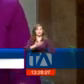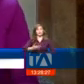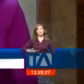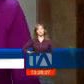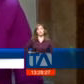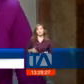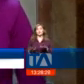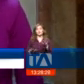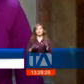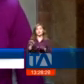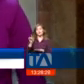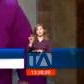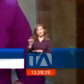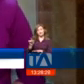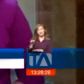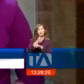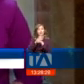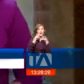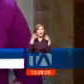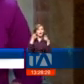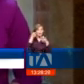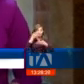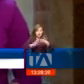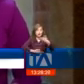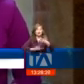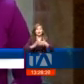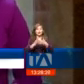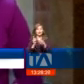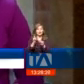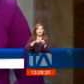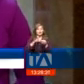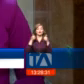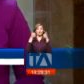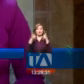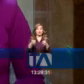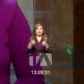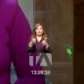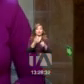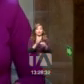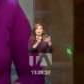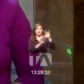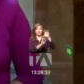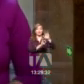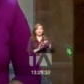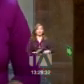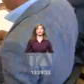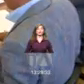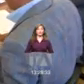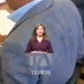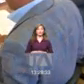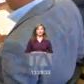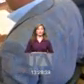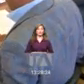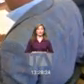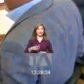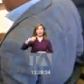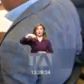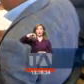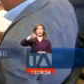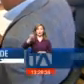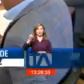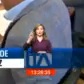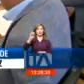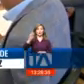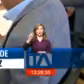el que supuestamente ella habría falsificado documentos para inscribir su candidatura al Consejo de Participación. Julio Quiñones presentó